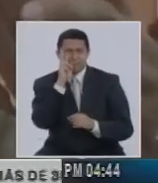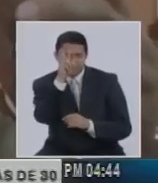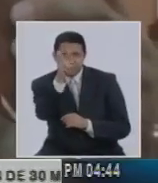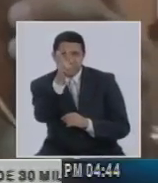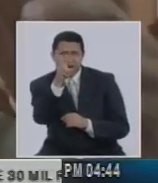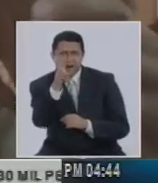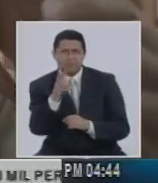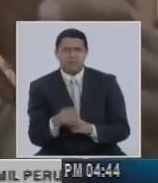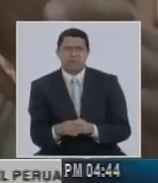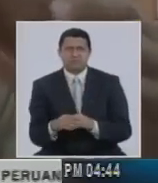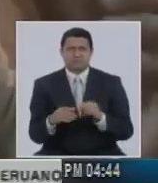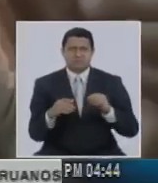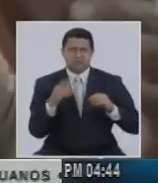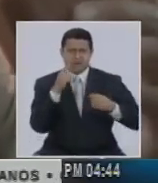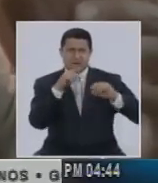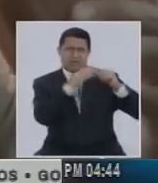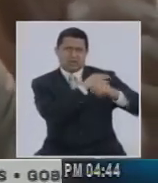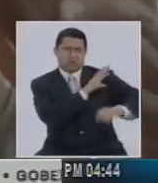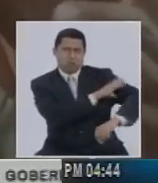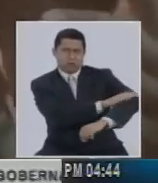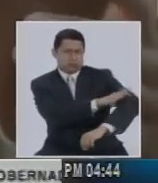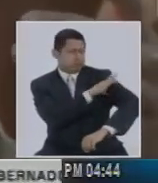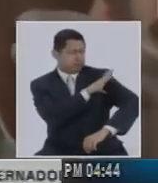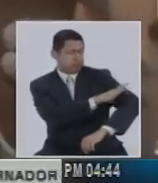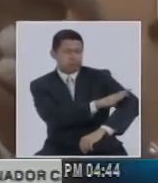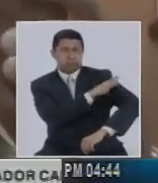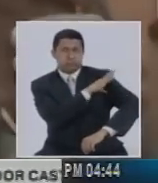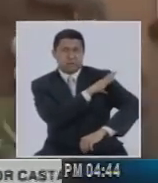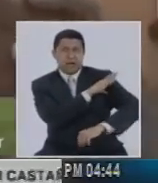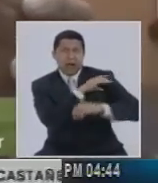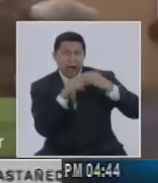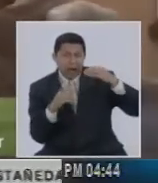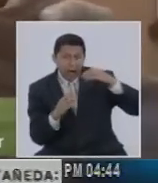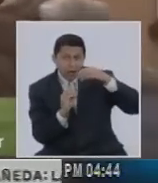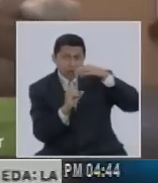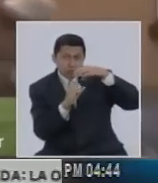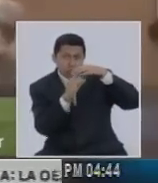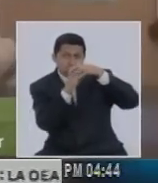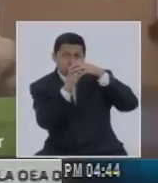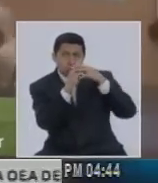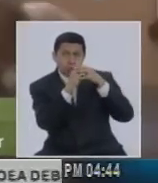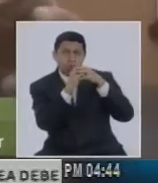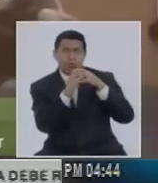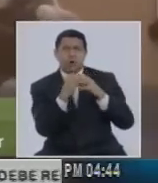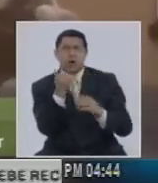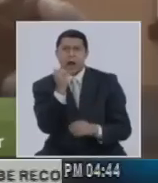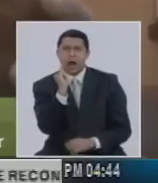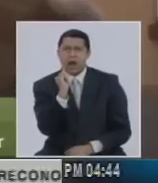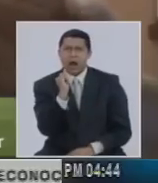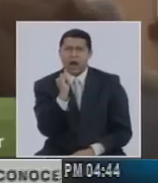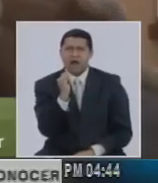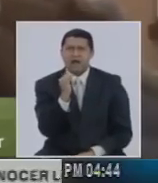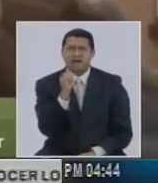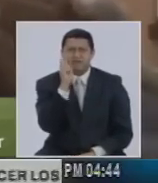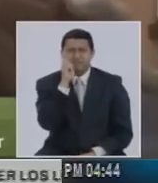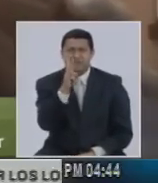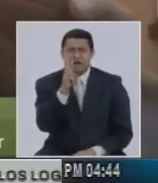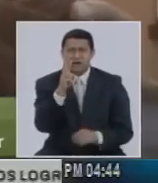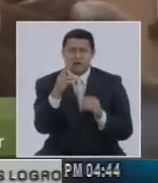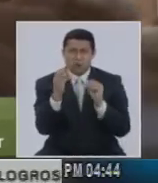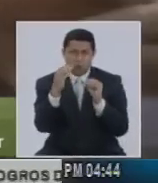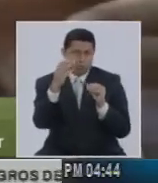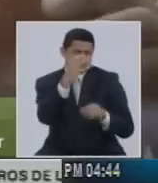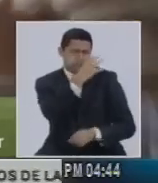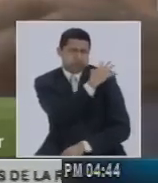vemos el hombro, aquí está el húmero y dentro está básicamente estabilizando el